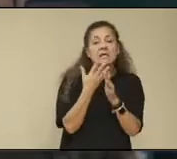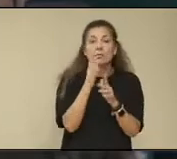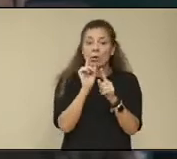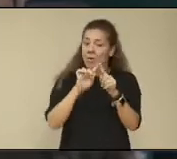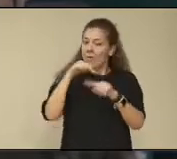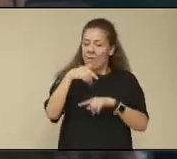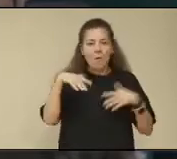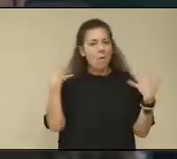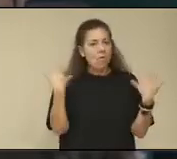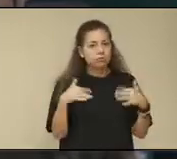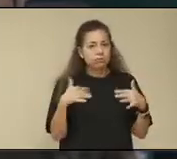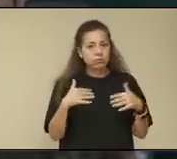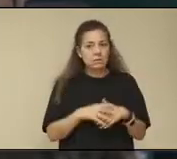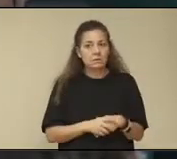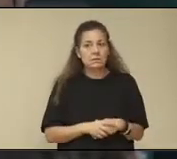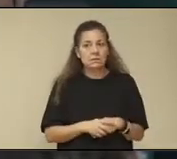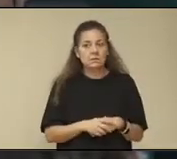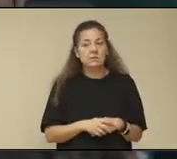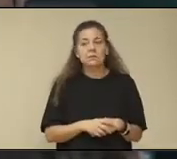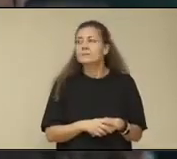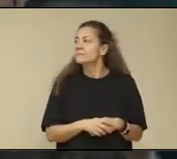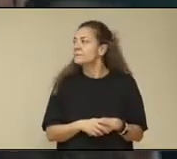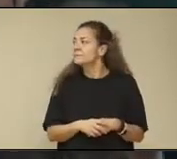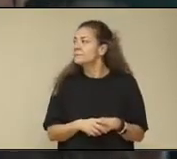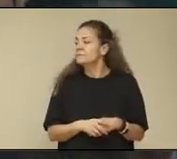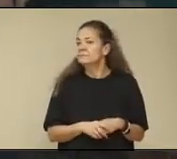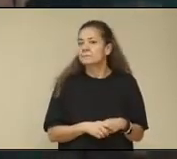secundarios que podías recibir.